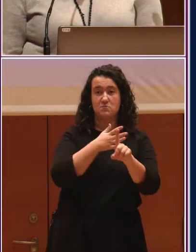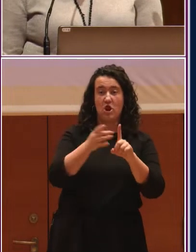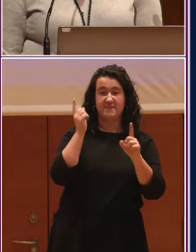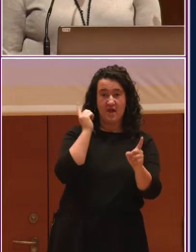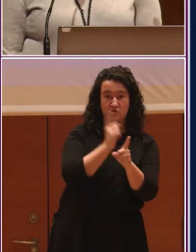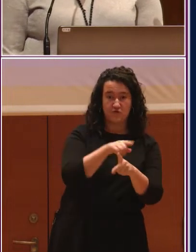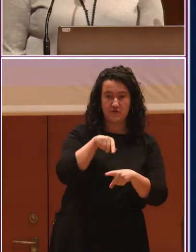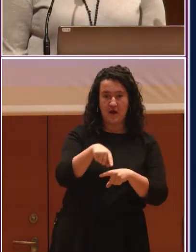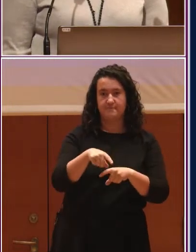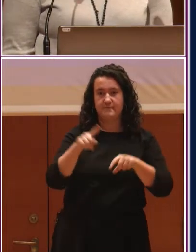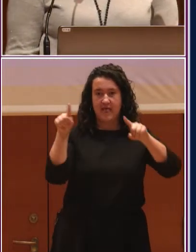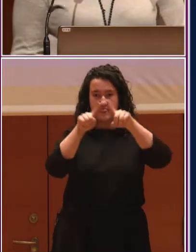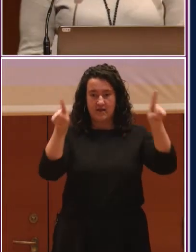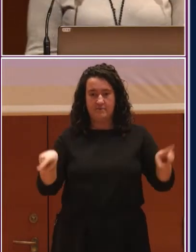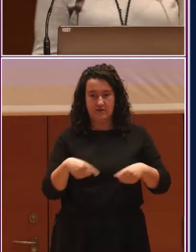años